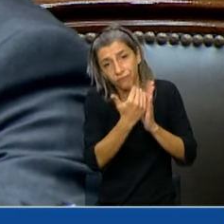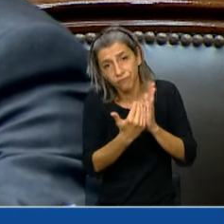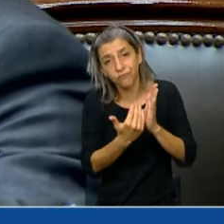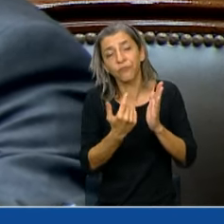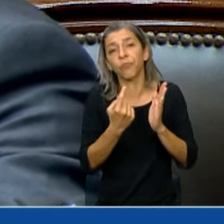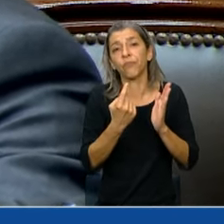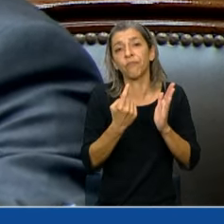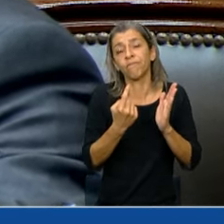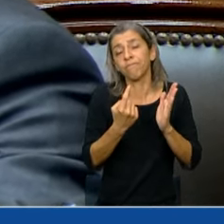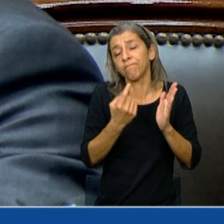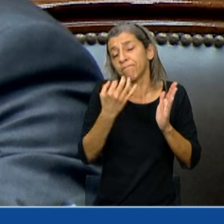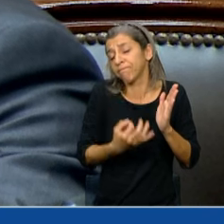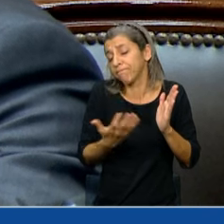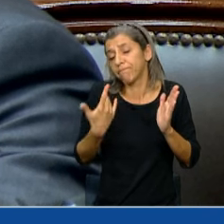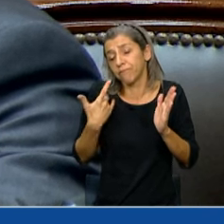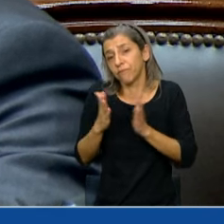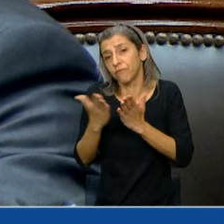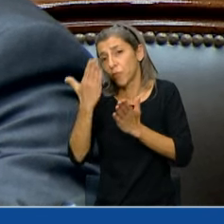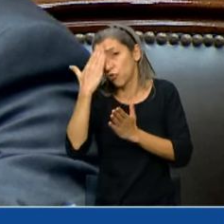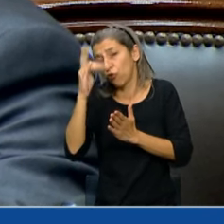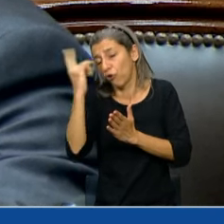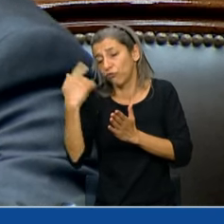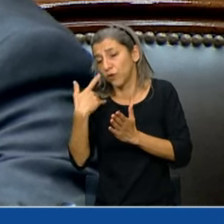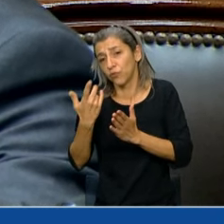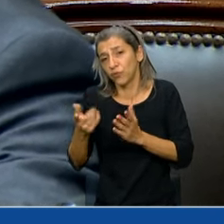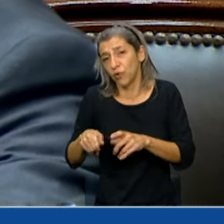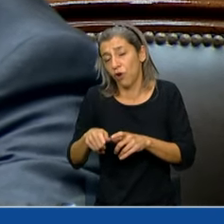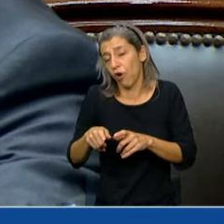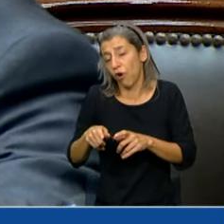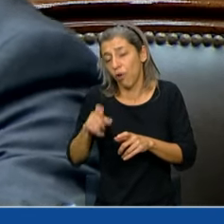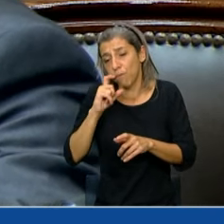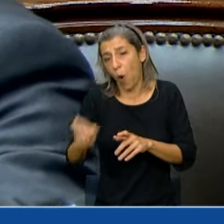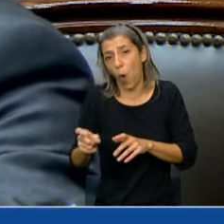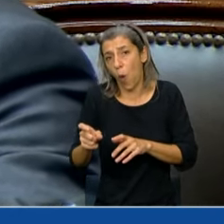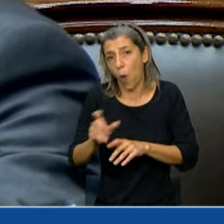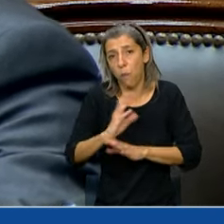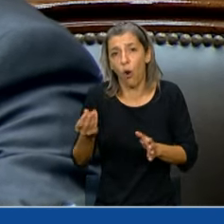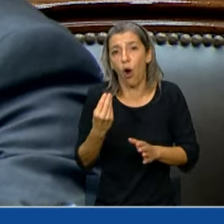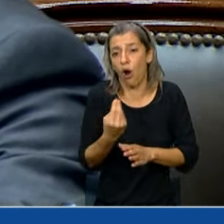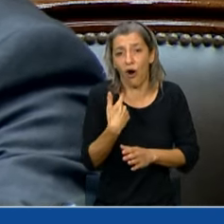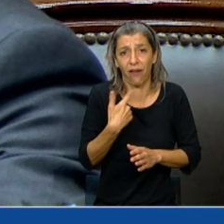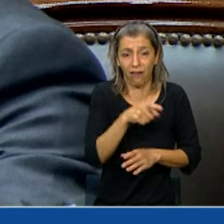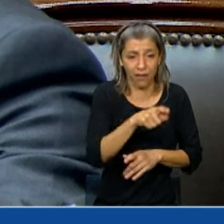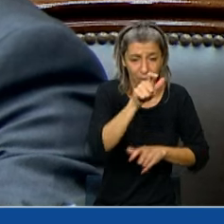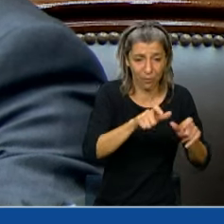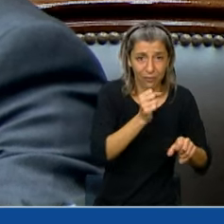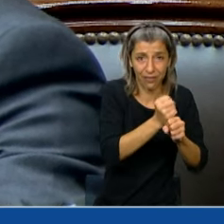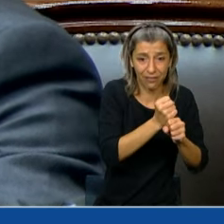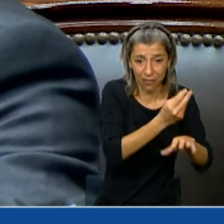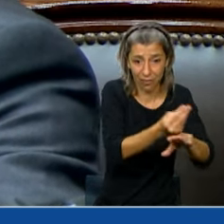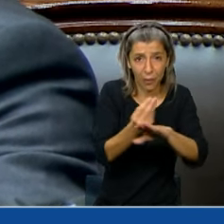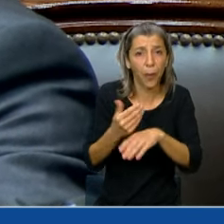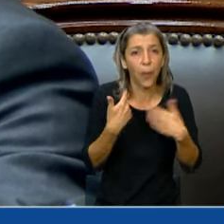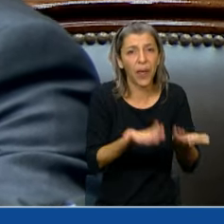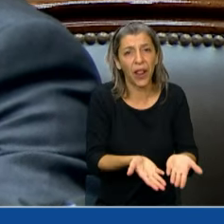algo que viola la Constitución Argentina que es la igualdad frente a la ley aquellos que trabajen en este sector tendrán estos beneficios